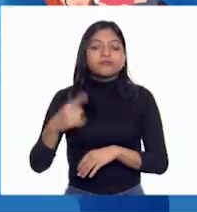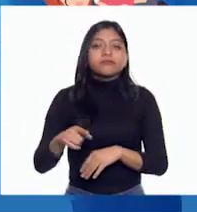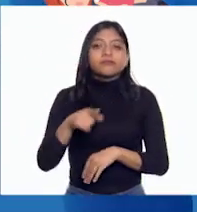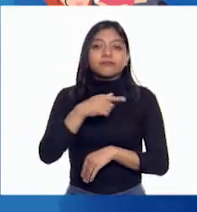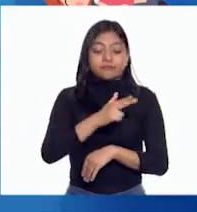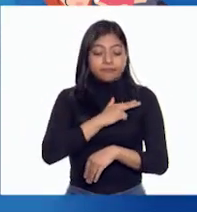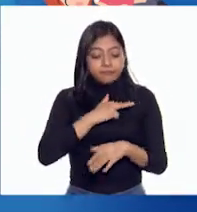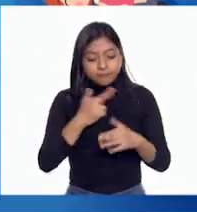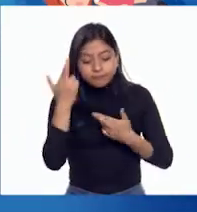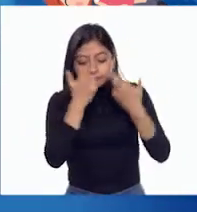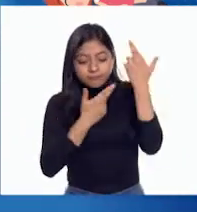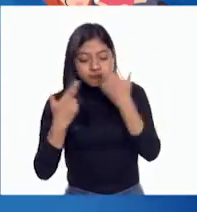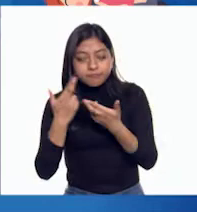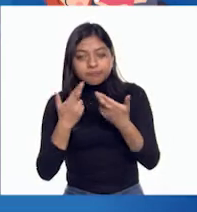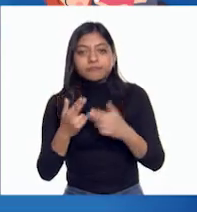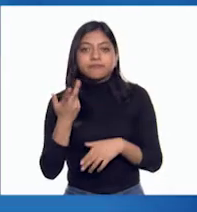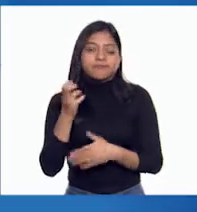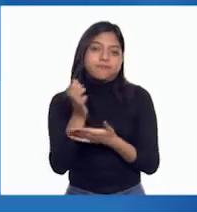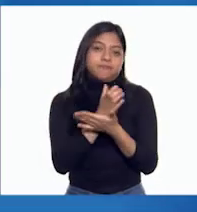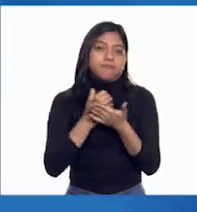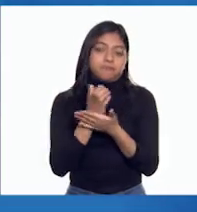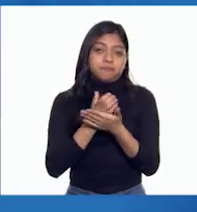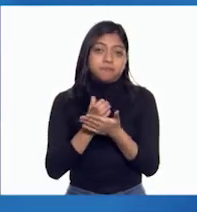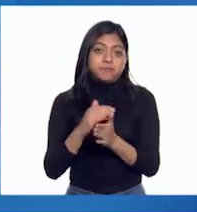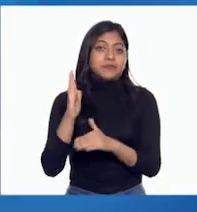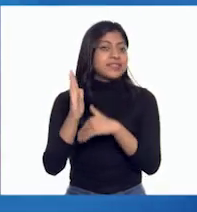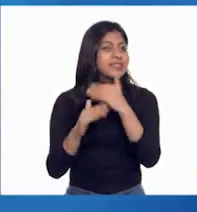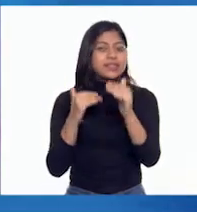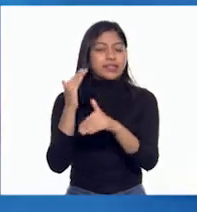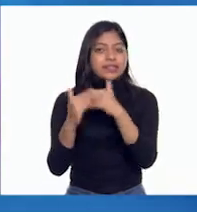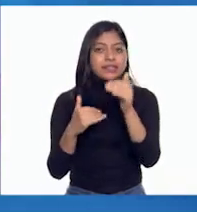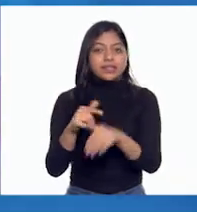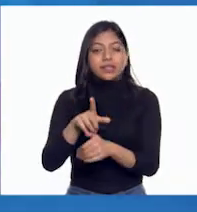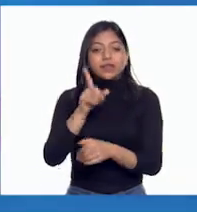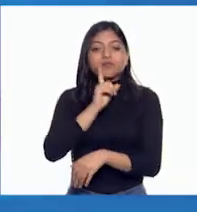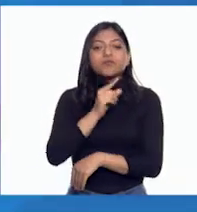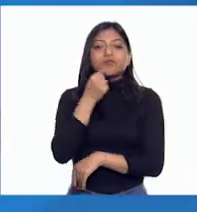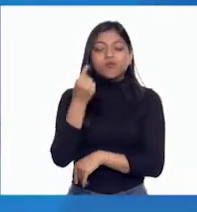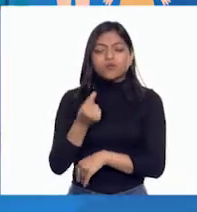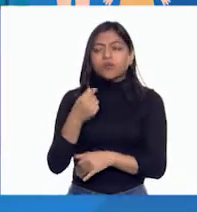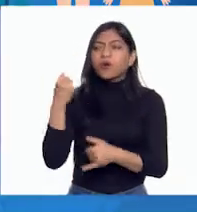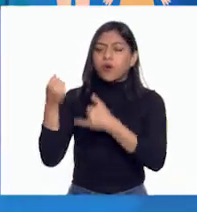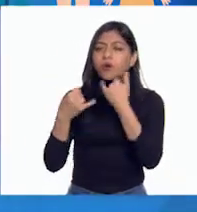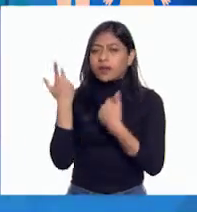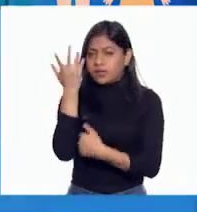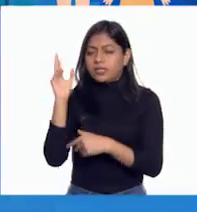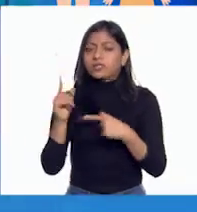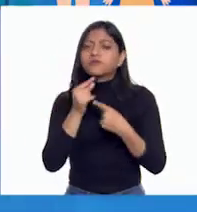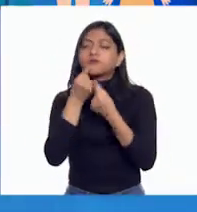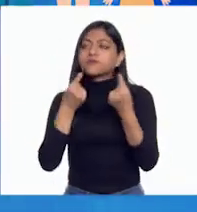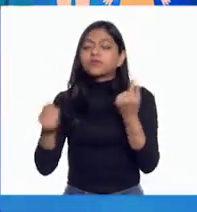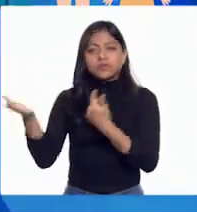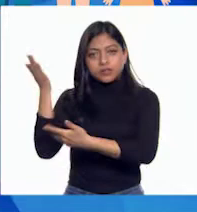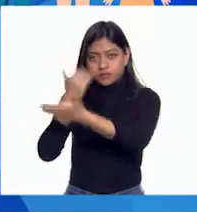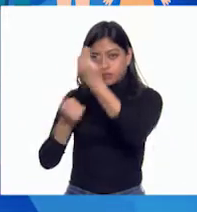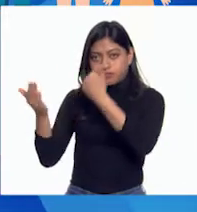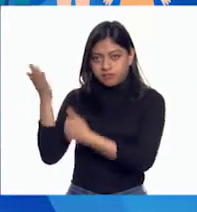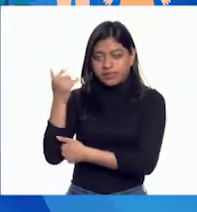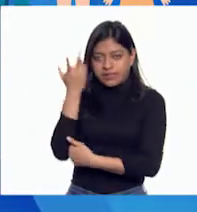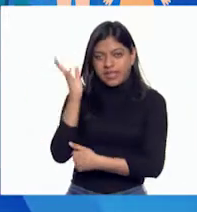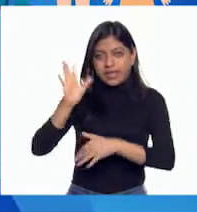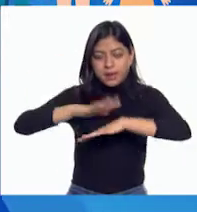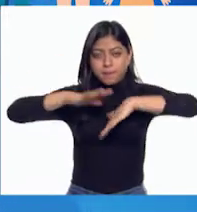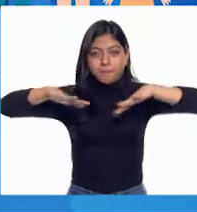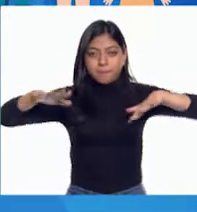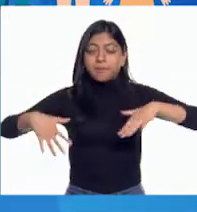la herida y la curó. Después de algunos días, Camila se reunió a jugar con los demás niños y niñas que se juntan en Playa